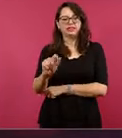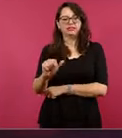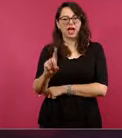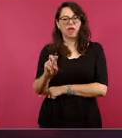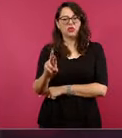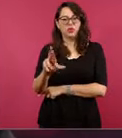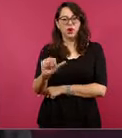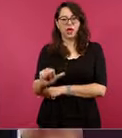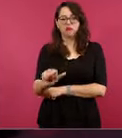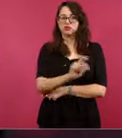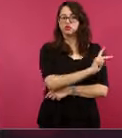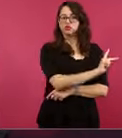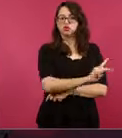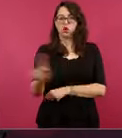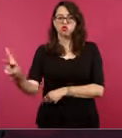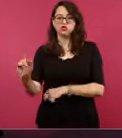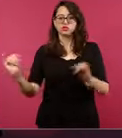se